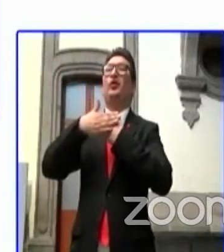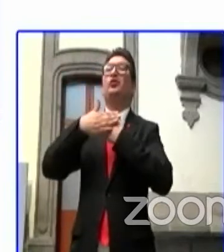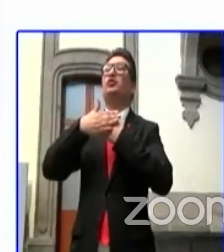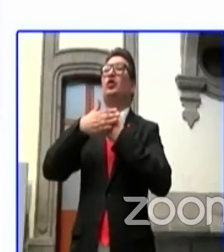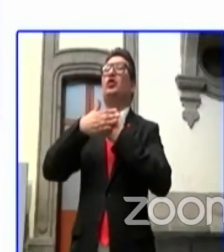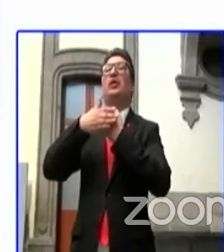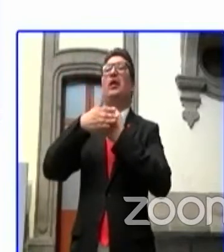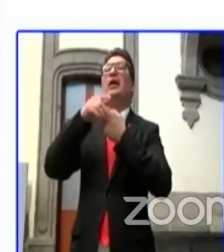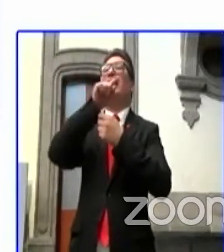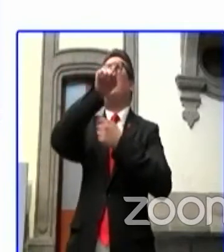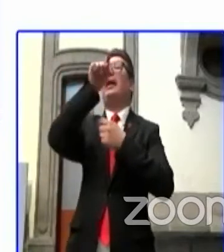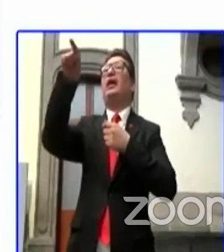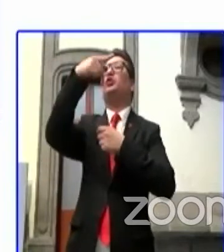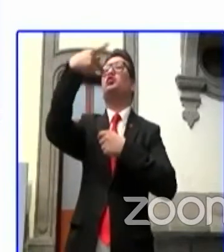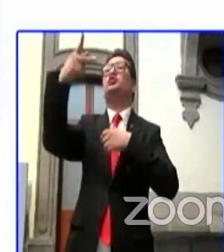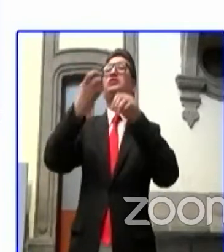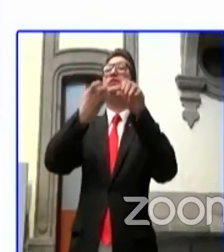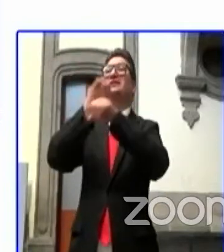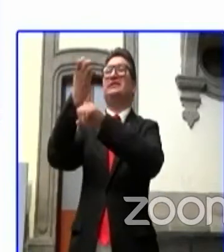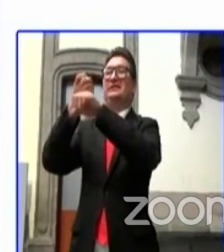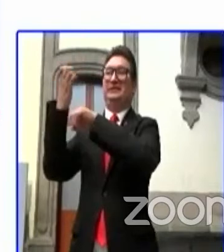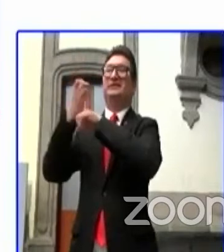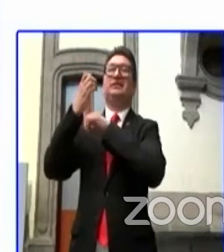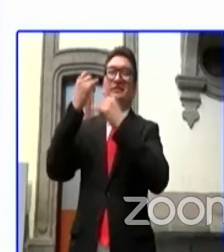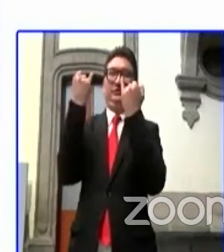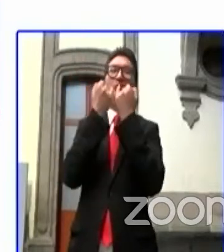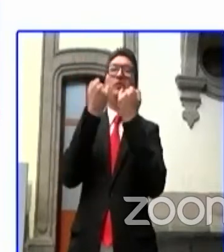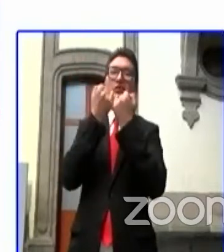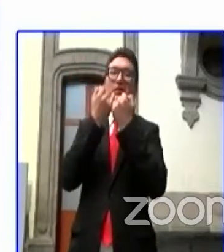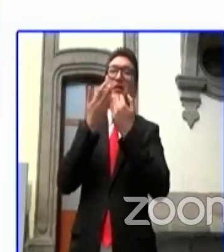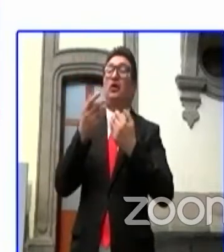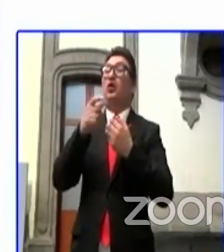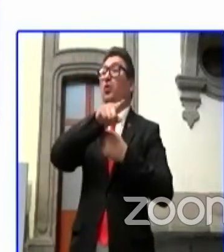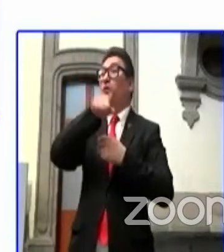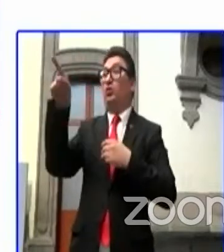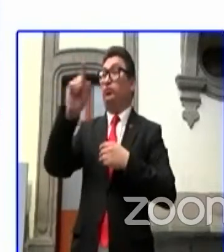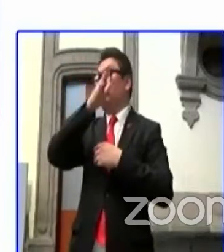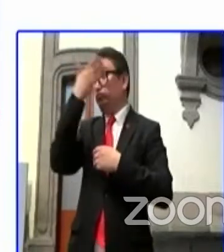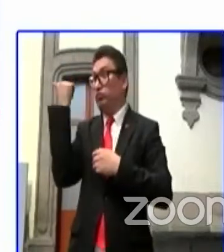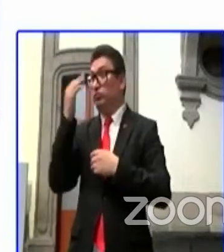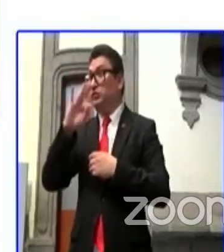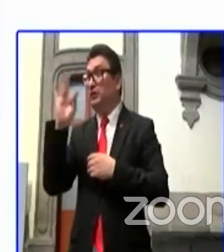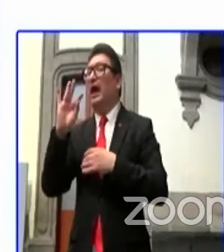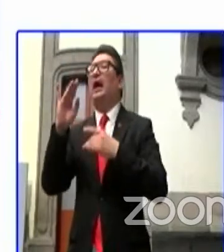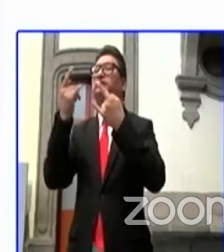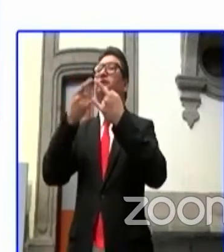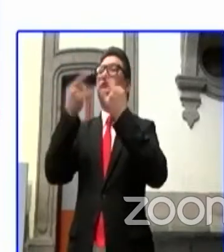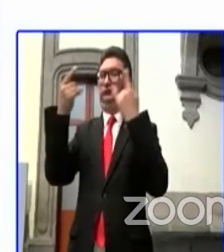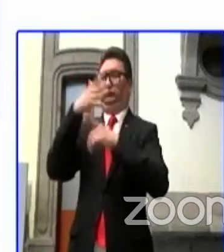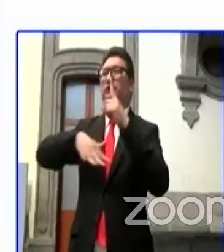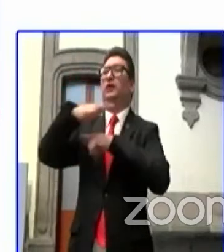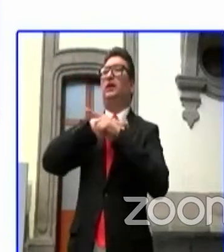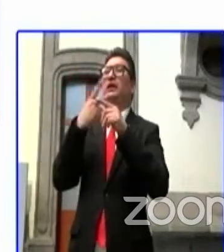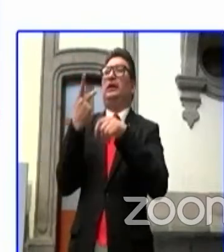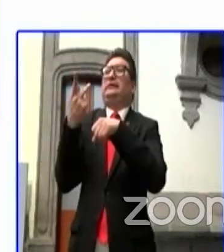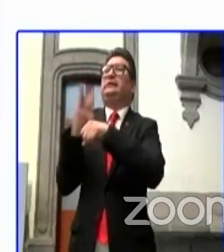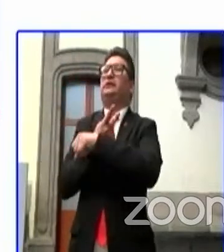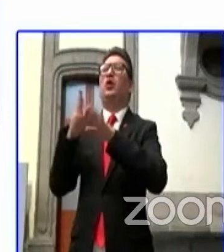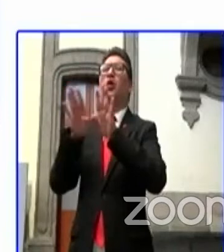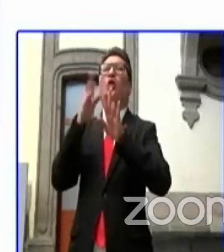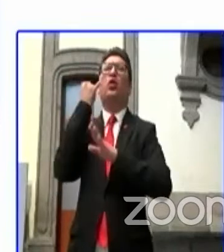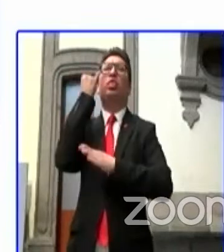alguno de sus estados. Para quienes no lo sepan, les cuento un poco el contexto de dónde surge esta